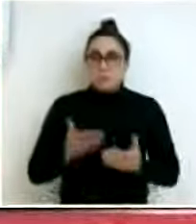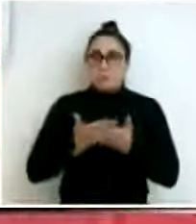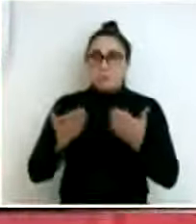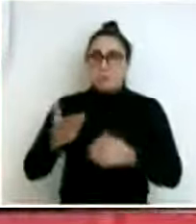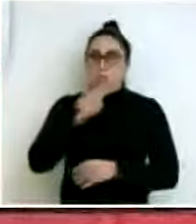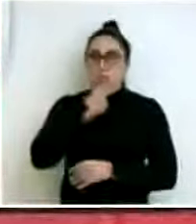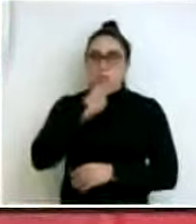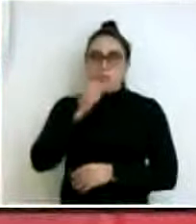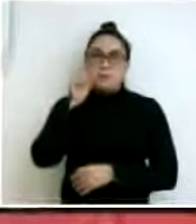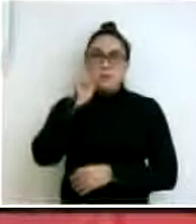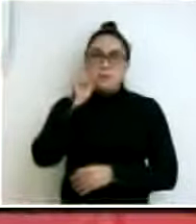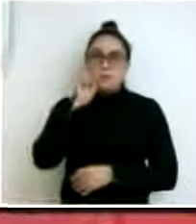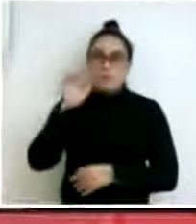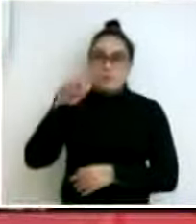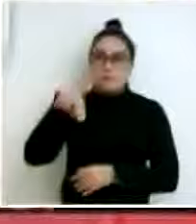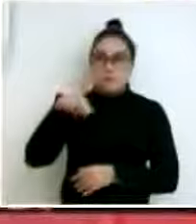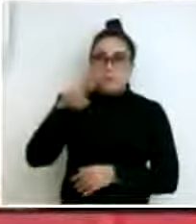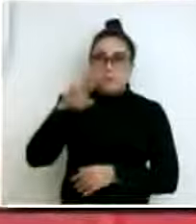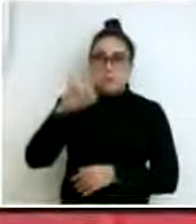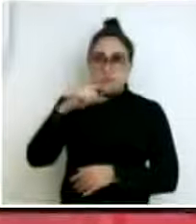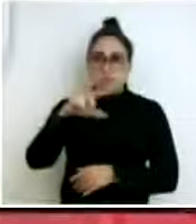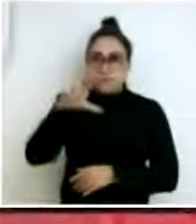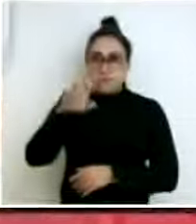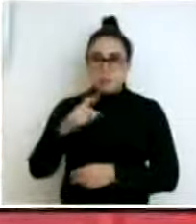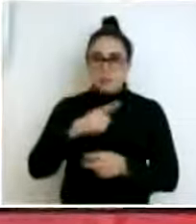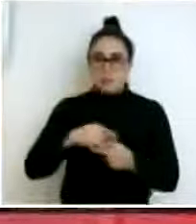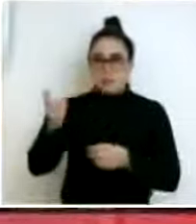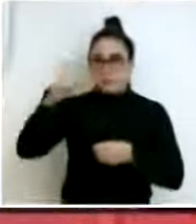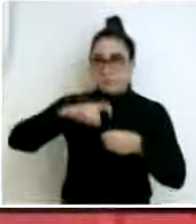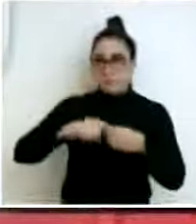Enrique Isunza Cázares del partido Morena hasta